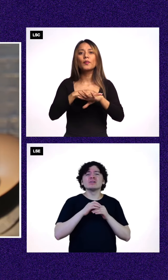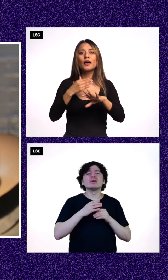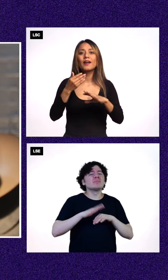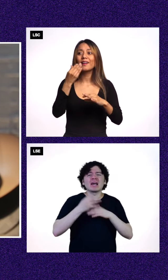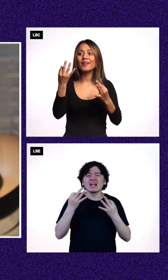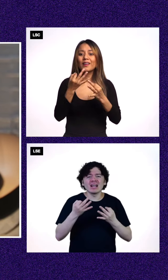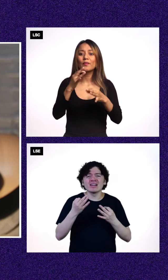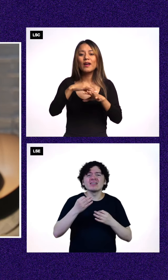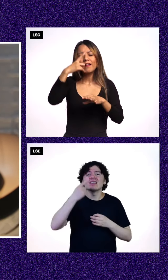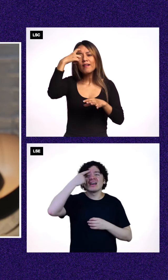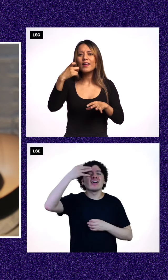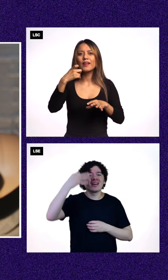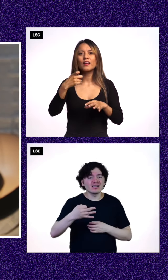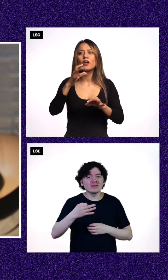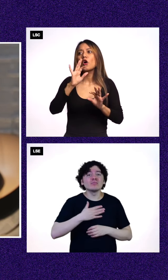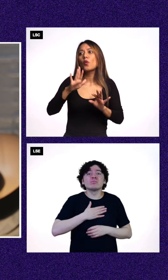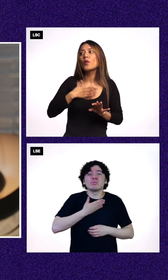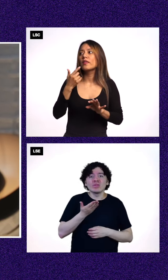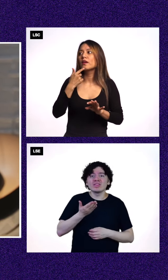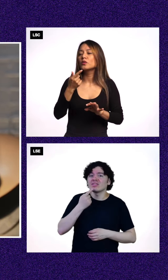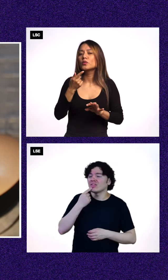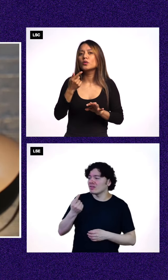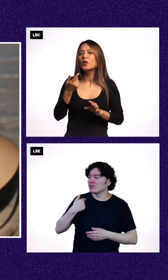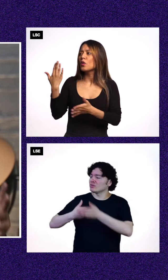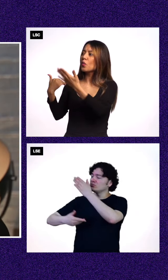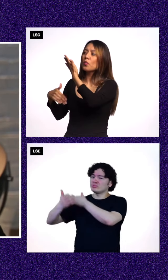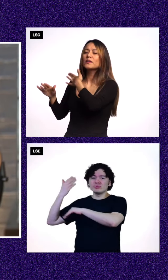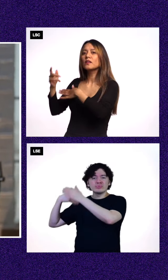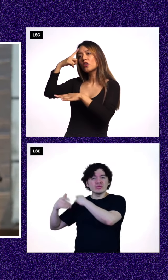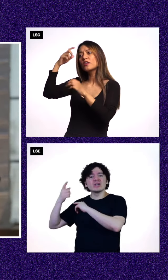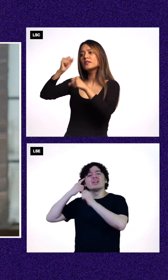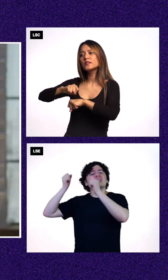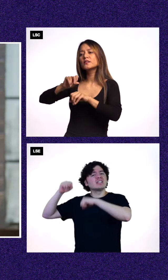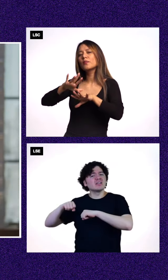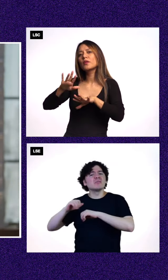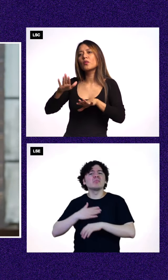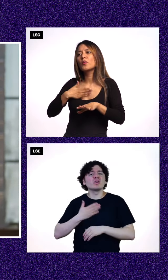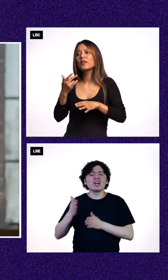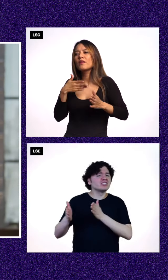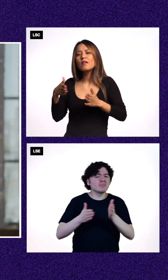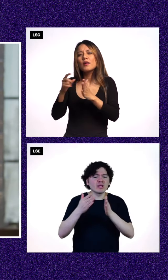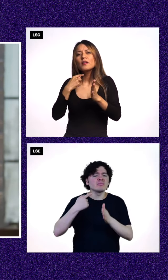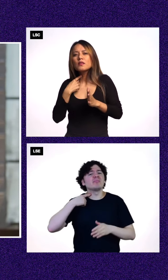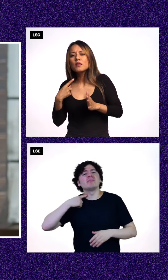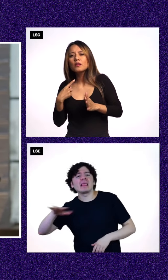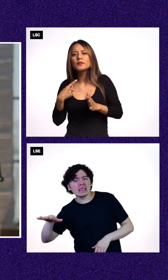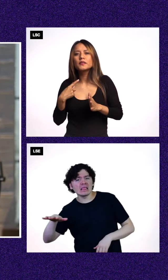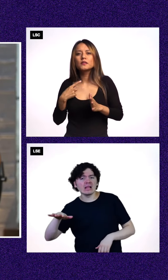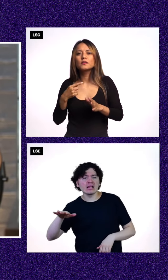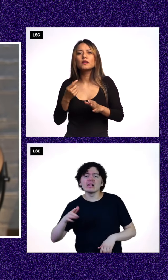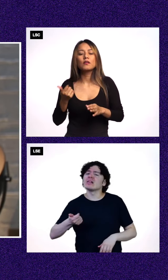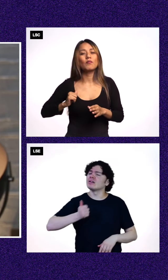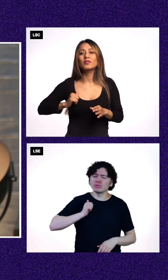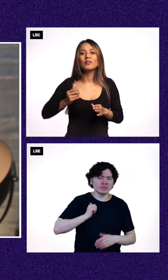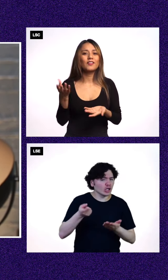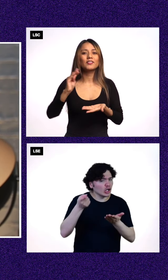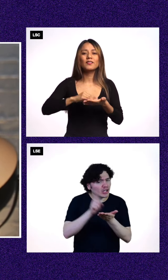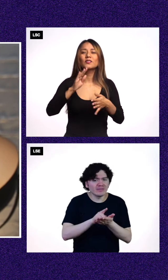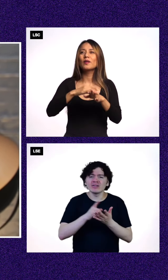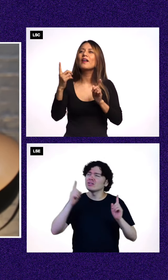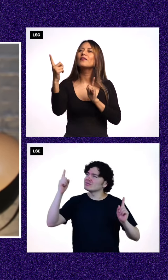algún momento hiciste una oración como esta, pero en medio del camino quizás te perdiste, bueno, ¿sabes? Esta es una oportunidad para volver a poner